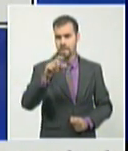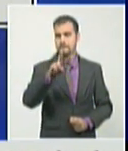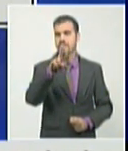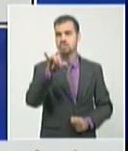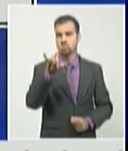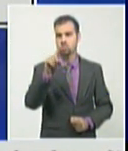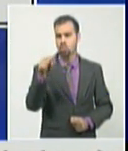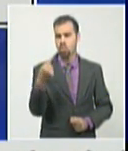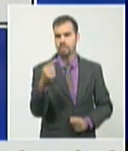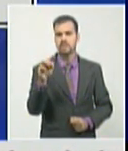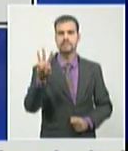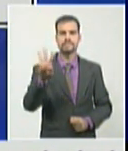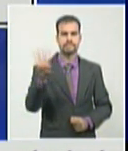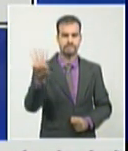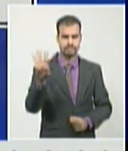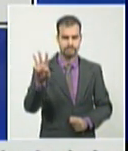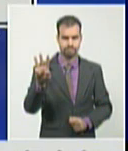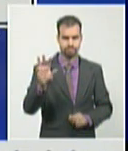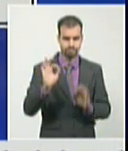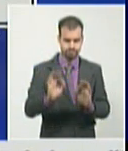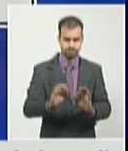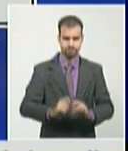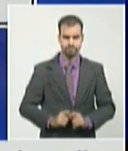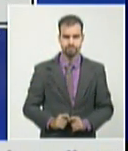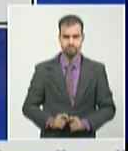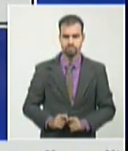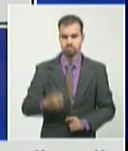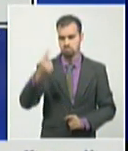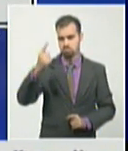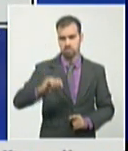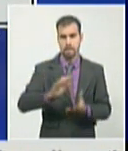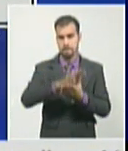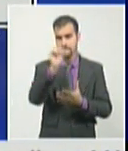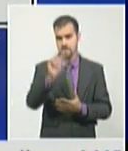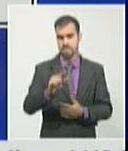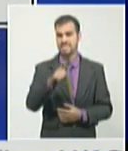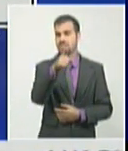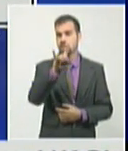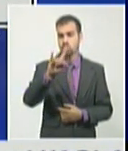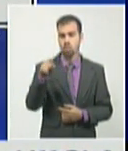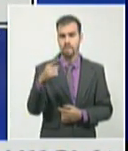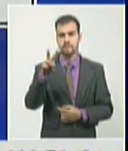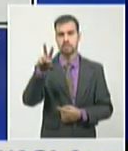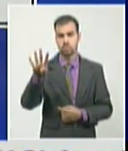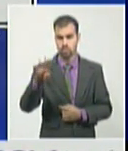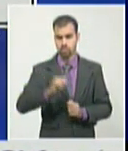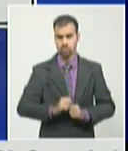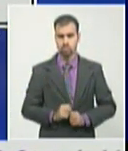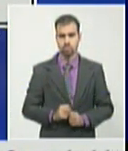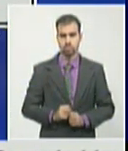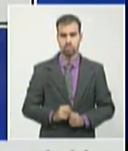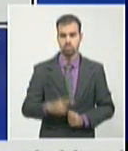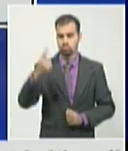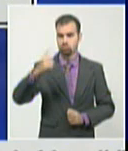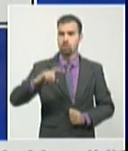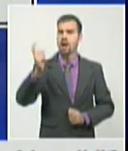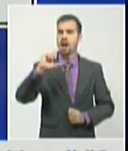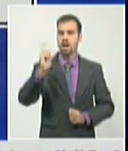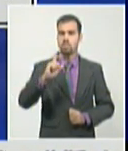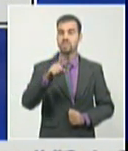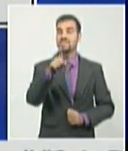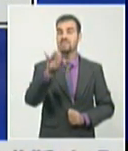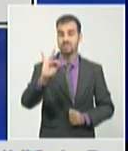29,33 también mayabeque 1924 camagüey 17